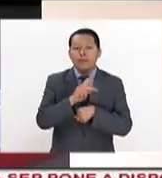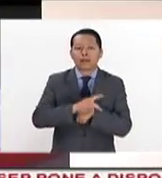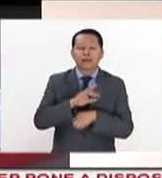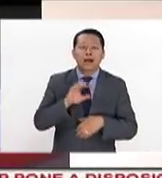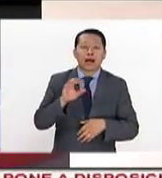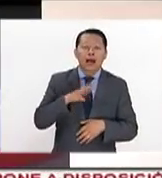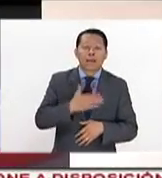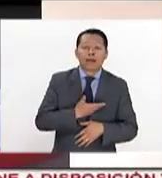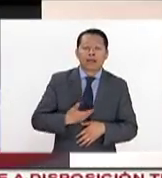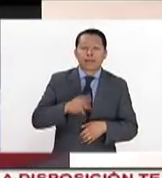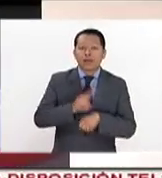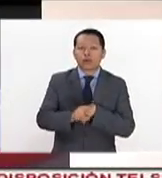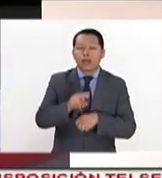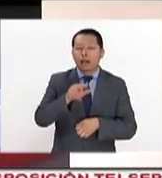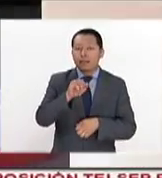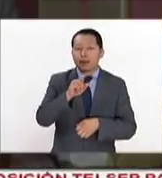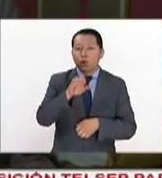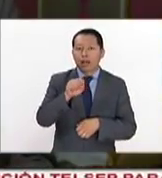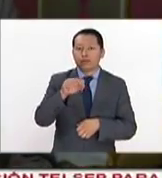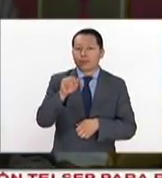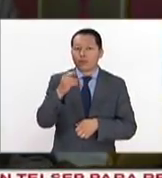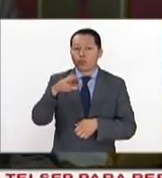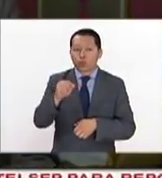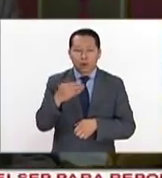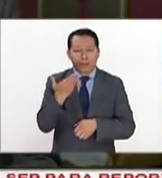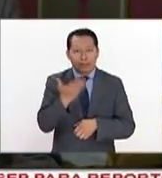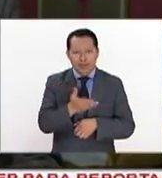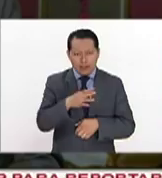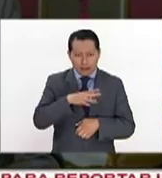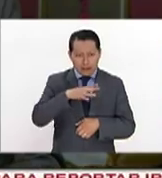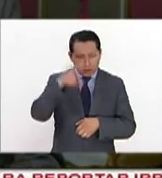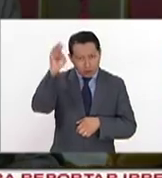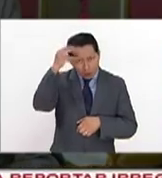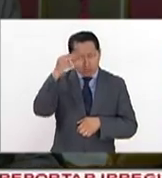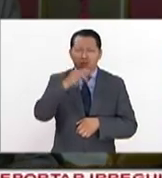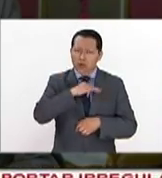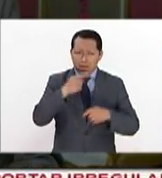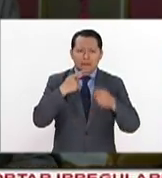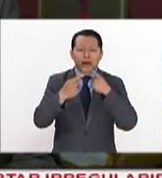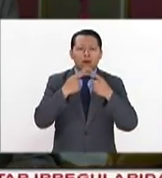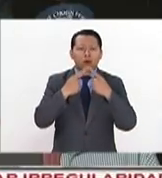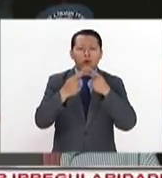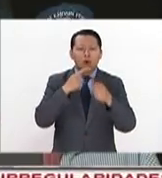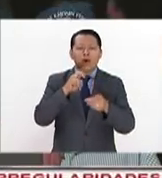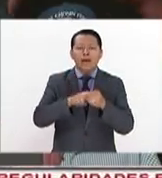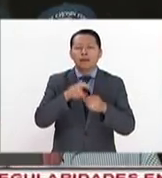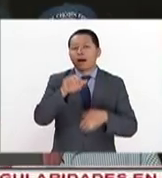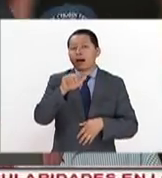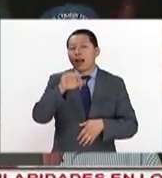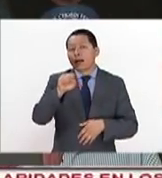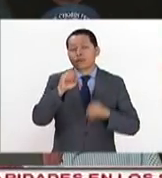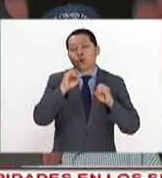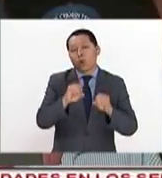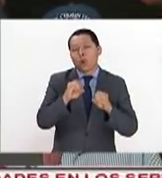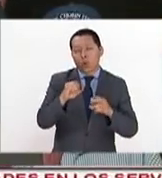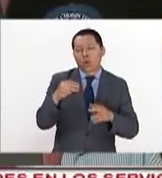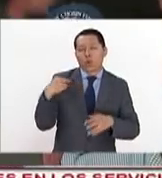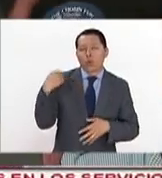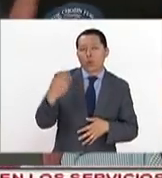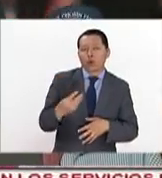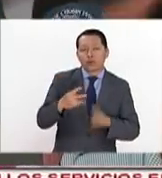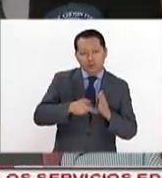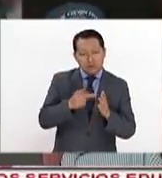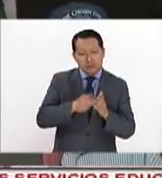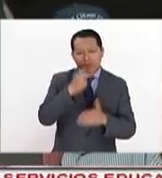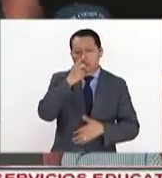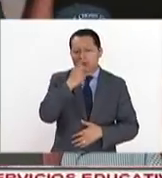el presidente de Venezuela, Nicolás Maduro, citó al presidente Donald Trump a fijar un diálogo en Caracas o en Washington. Asimismo, le